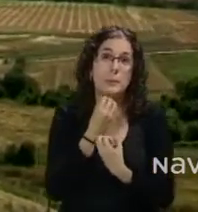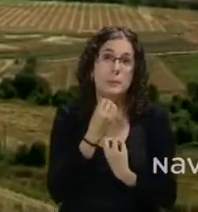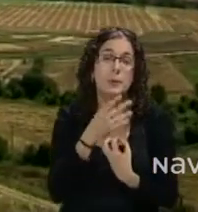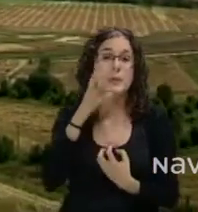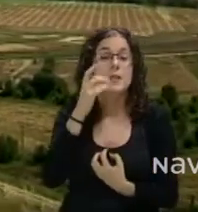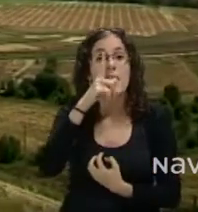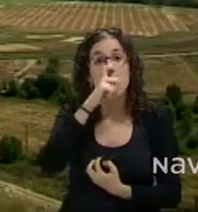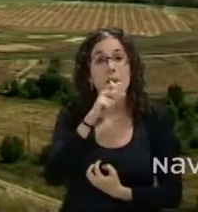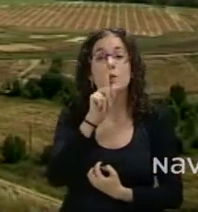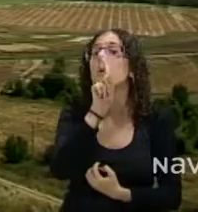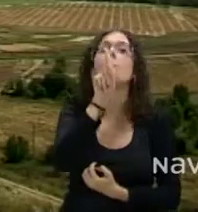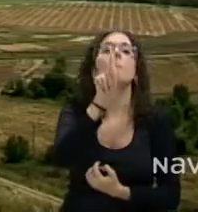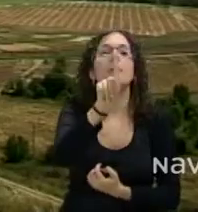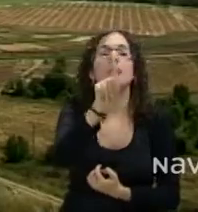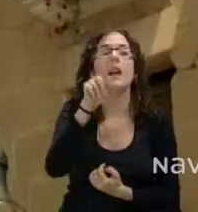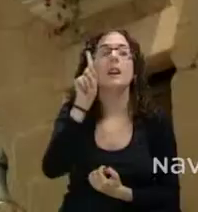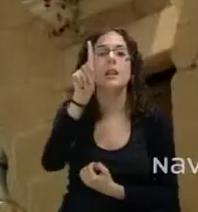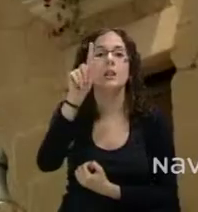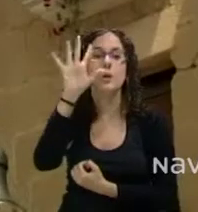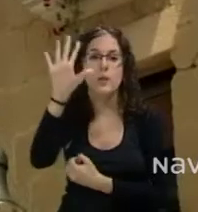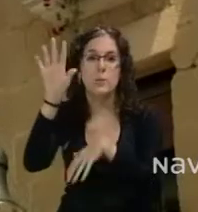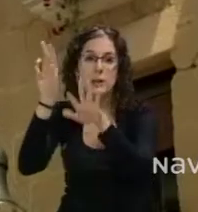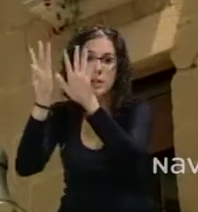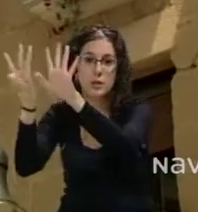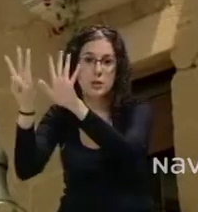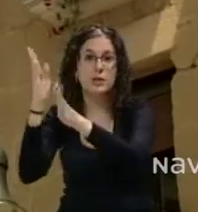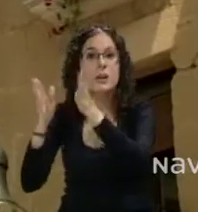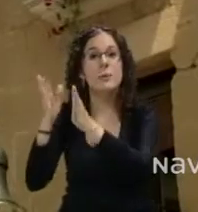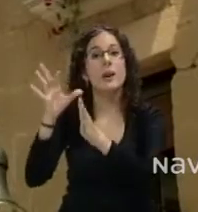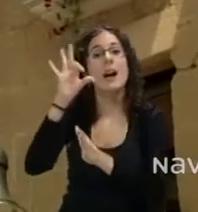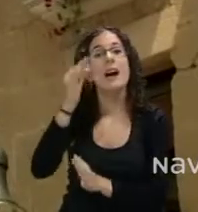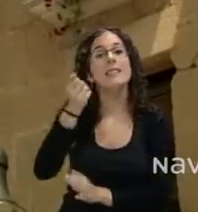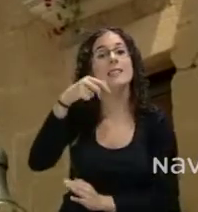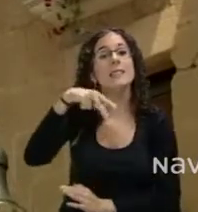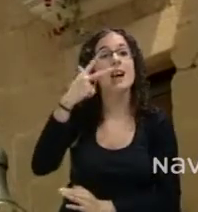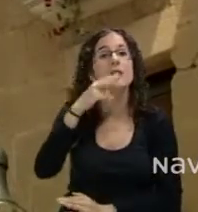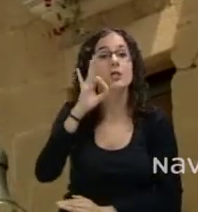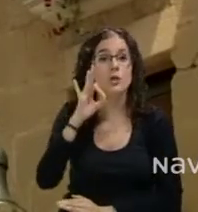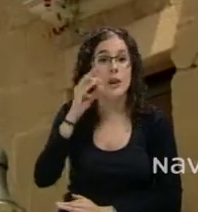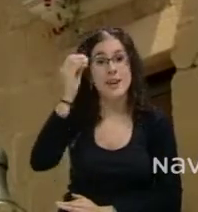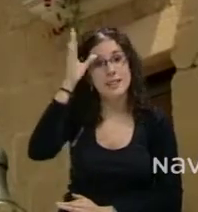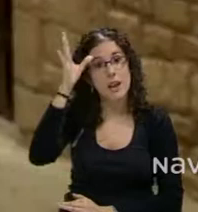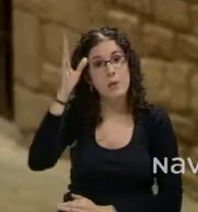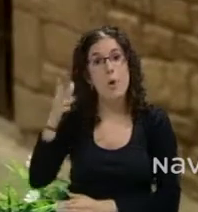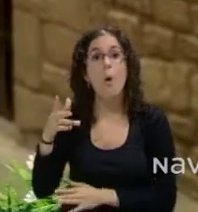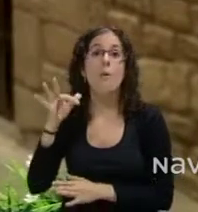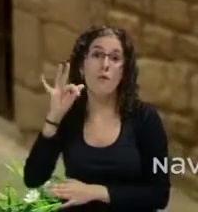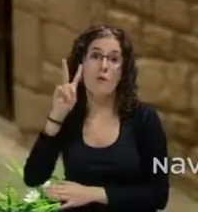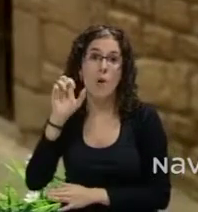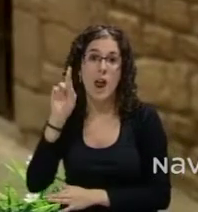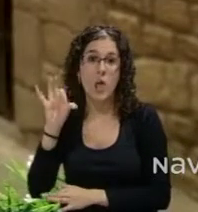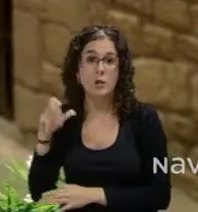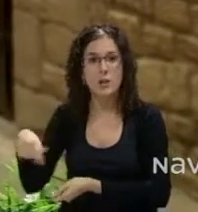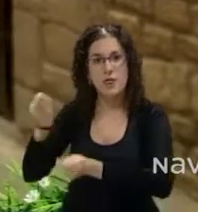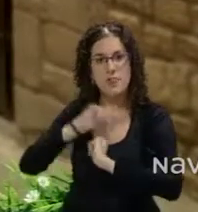año 1158 cuando Sancho el Sabio, si no recuerdo mal, nos da los fueros. La localidad tiene